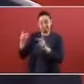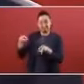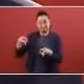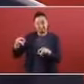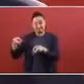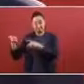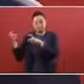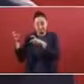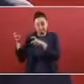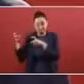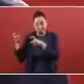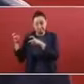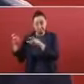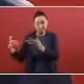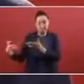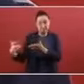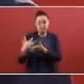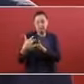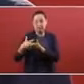O sea,